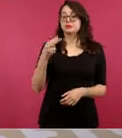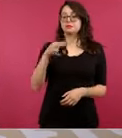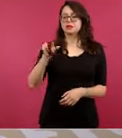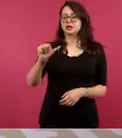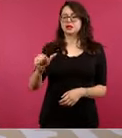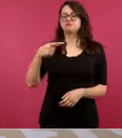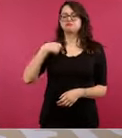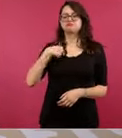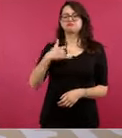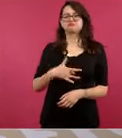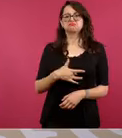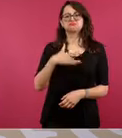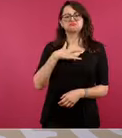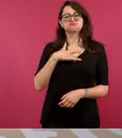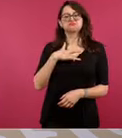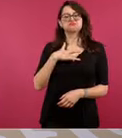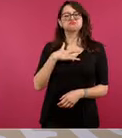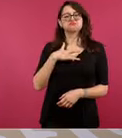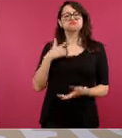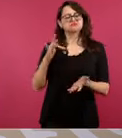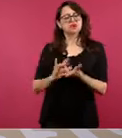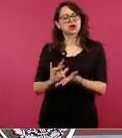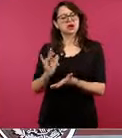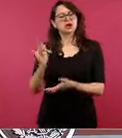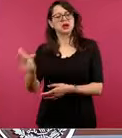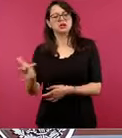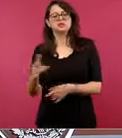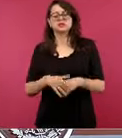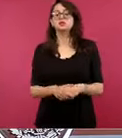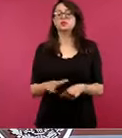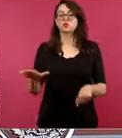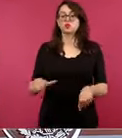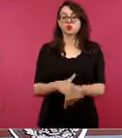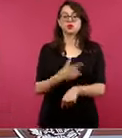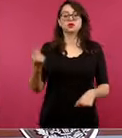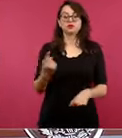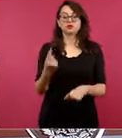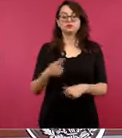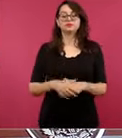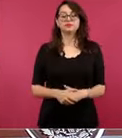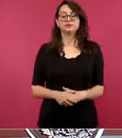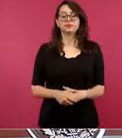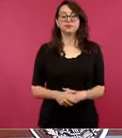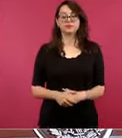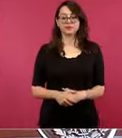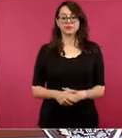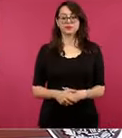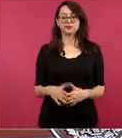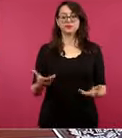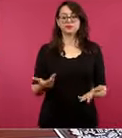que fui candidato antes de triunfar, porque la tercera fue la